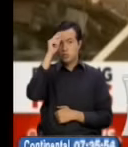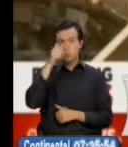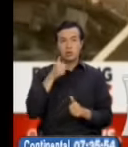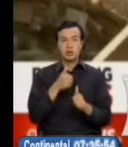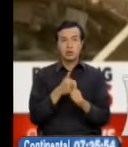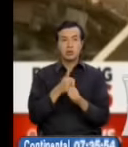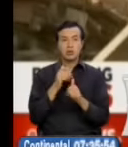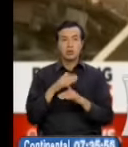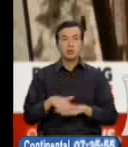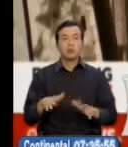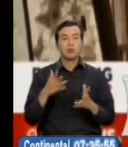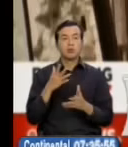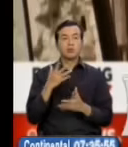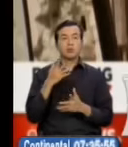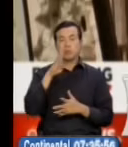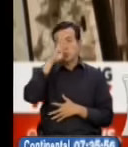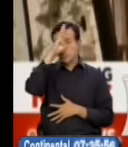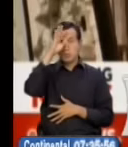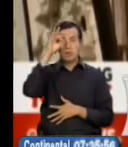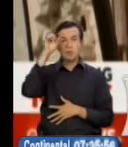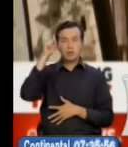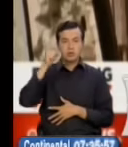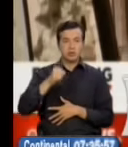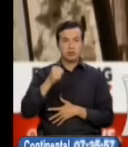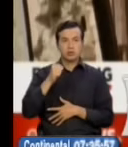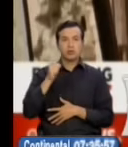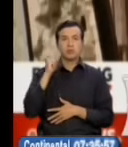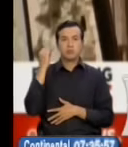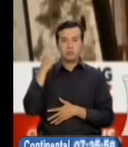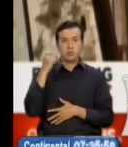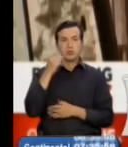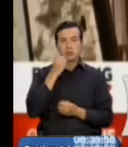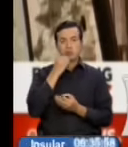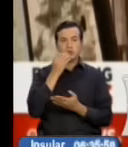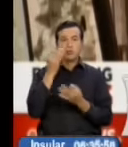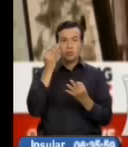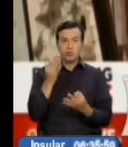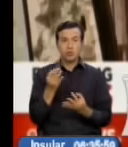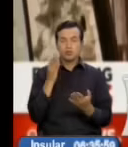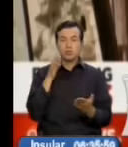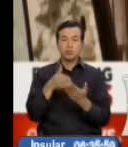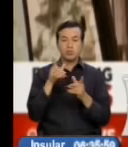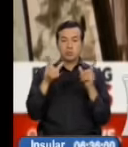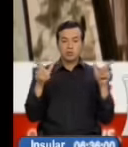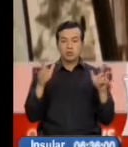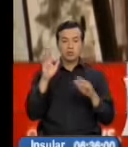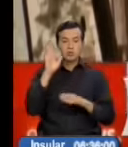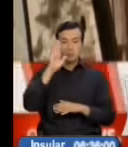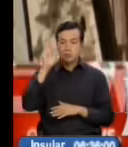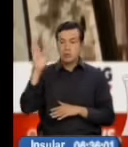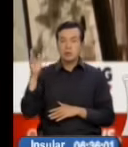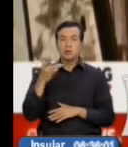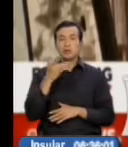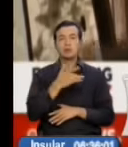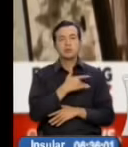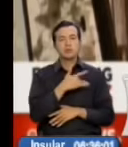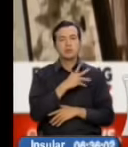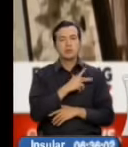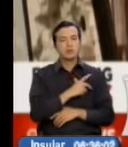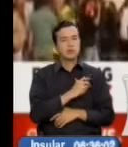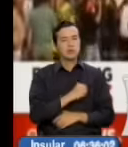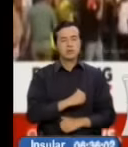el Vaticano, el Papa Francisco, en su audiencia semanal de los miércoles, el momento en que salió a saludar a los fieles, dijo que se encontraba muy